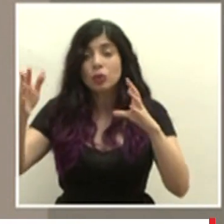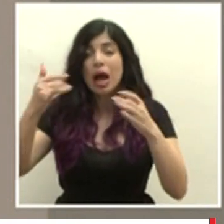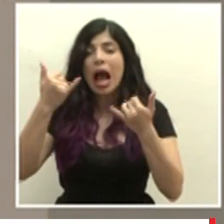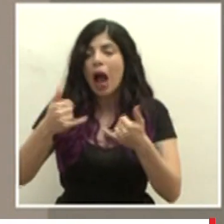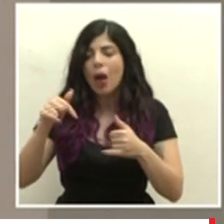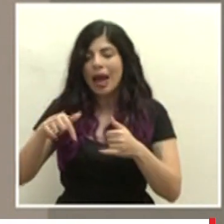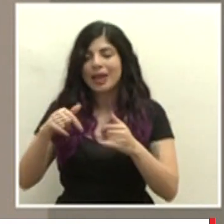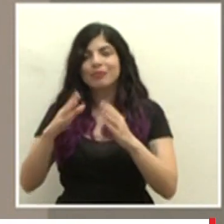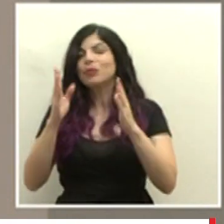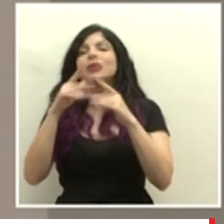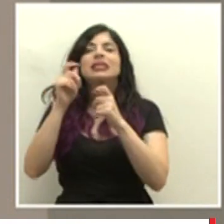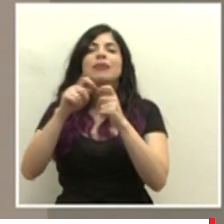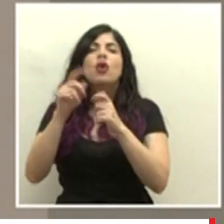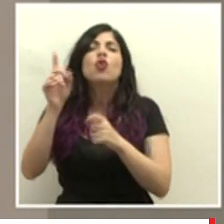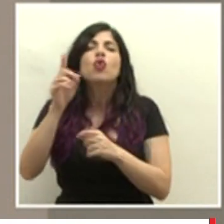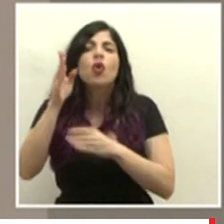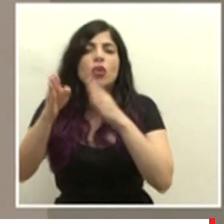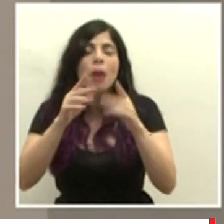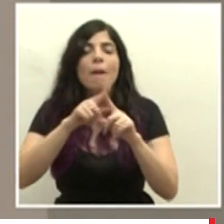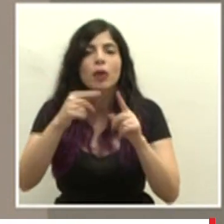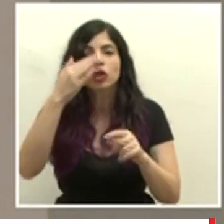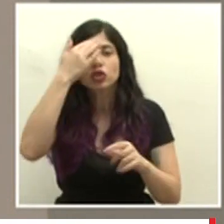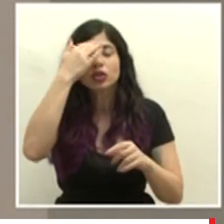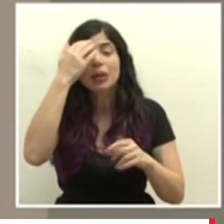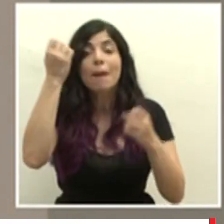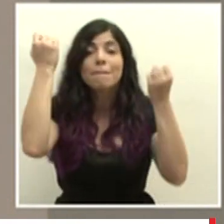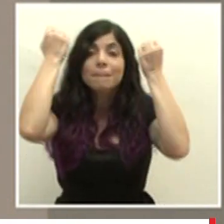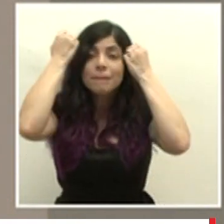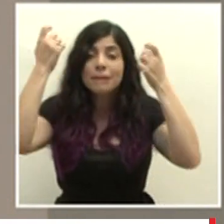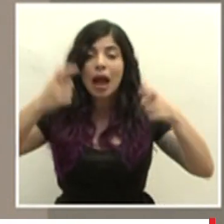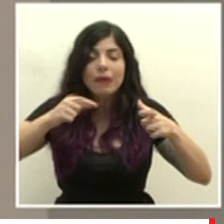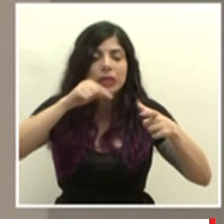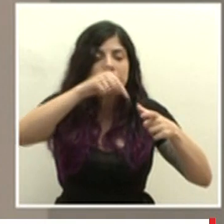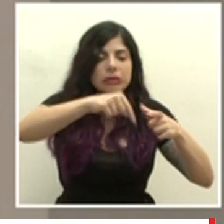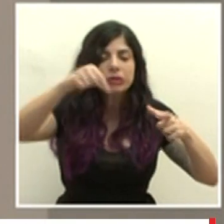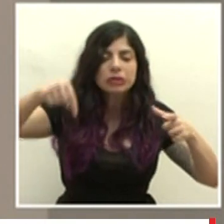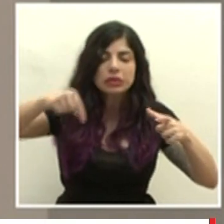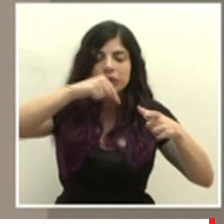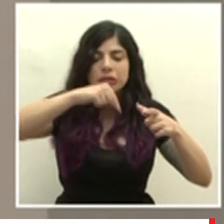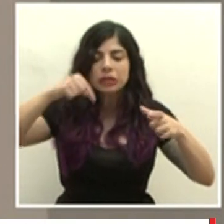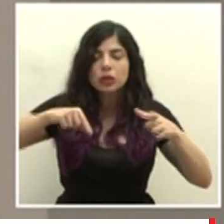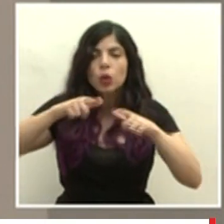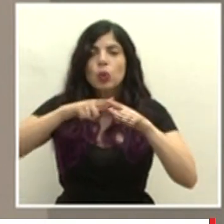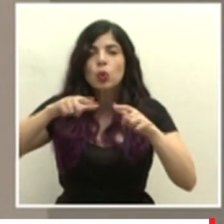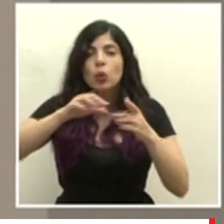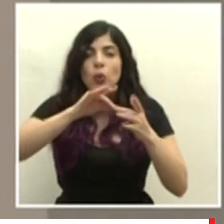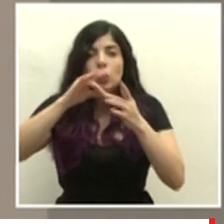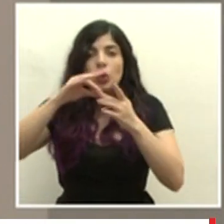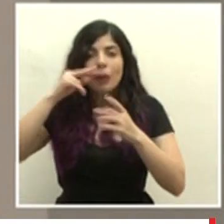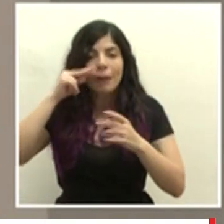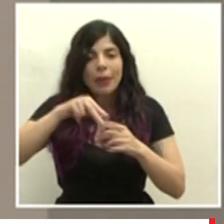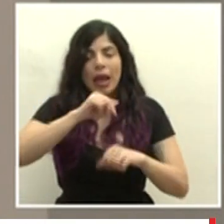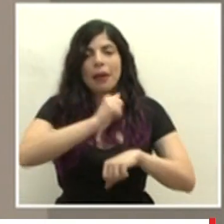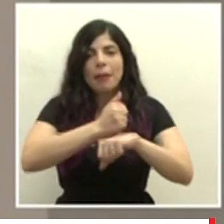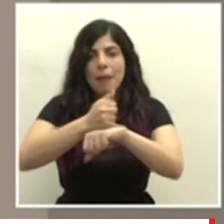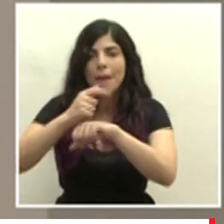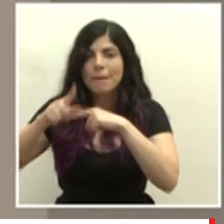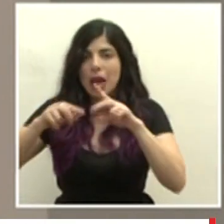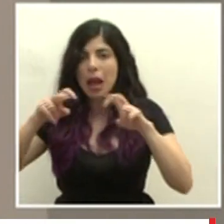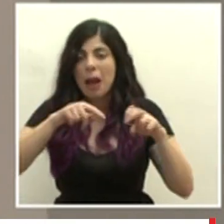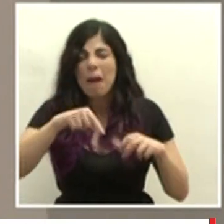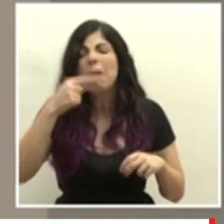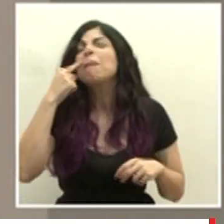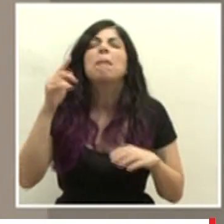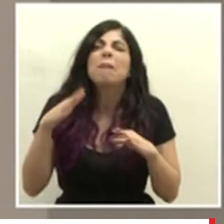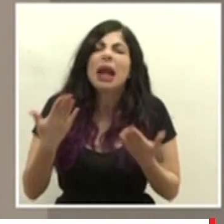detalle exactamente de dónde se van a hacer, pero sí van a hacer en diferentes puntos que consideramos estratégicos, y la idea justamente es que con esto podamos